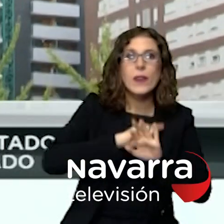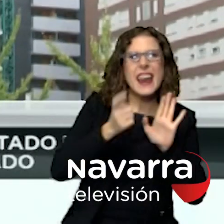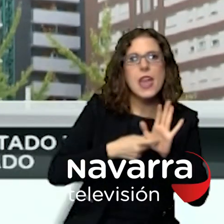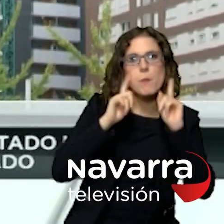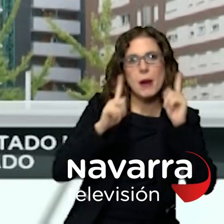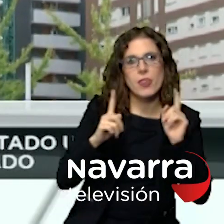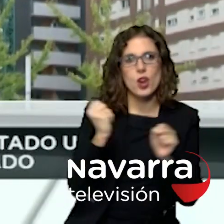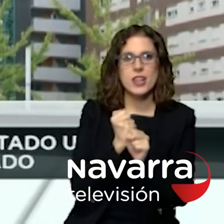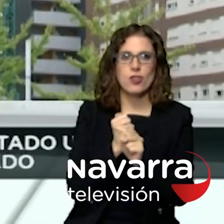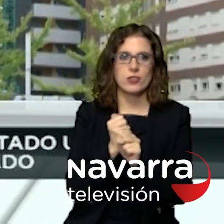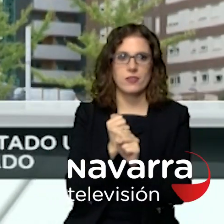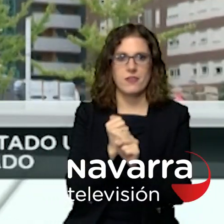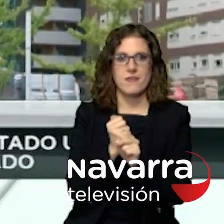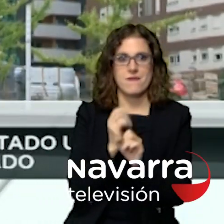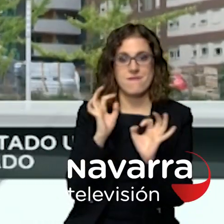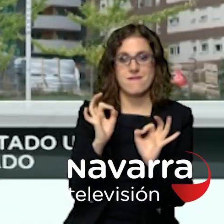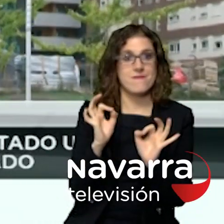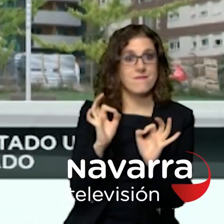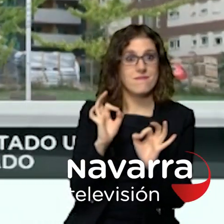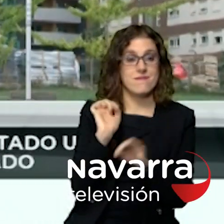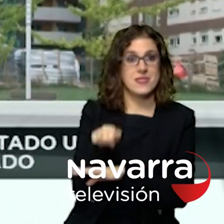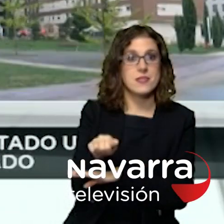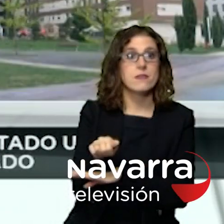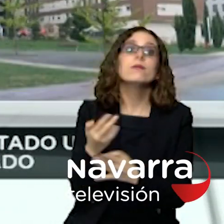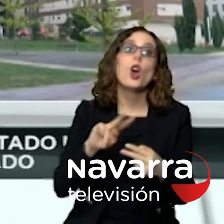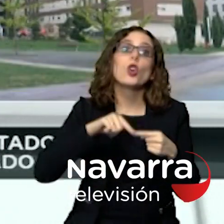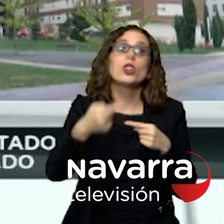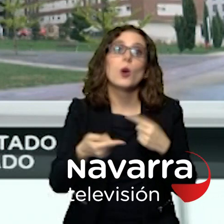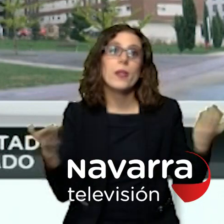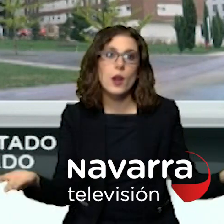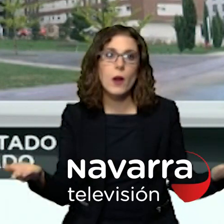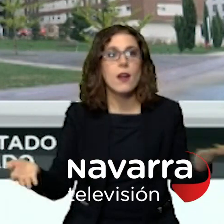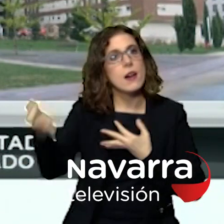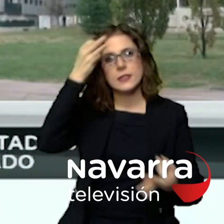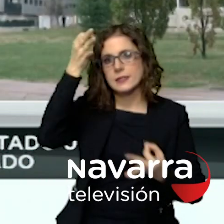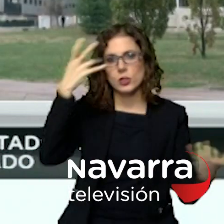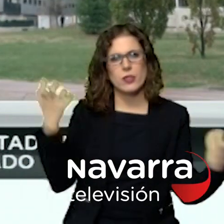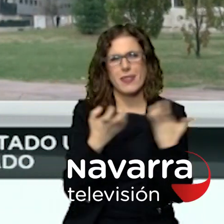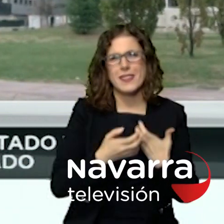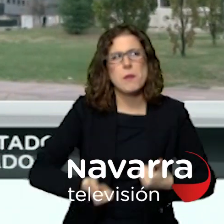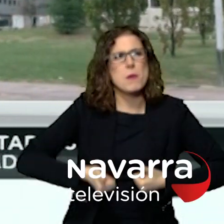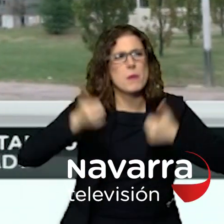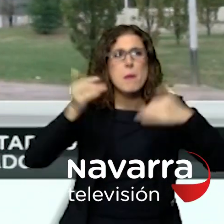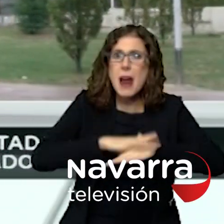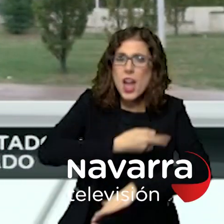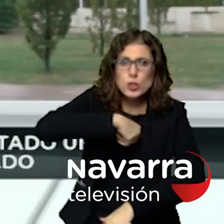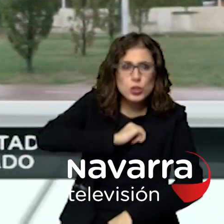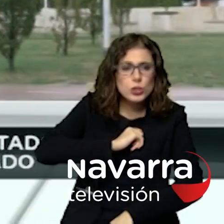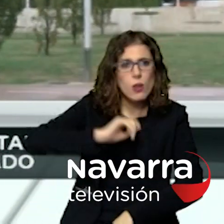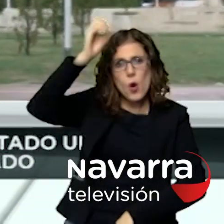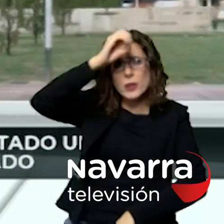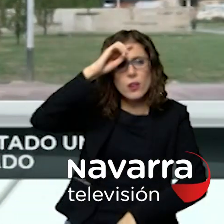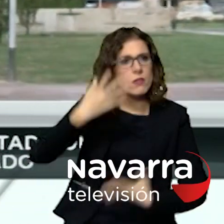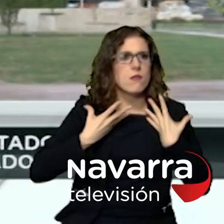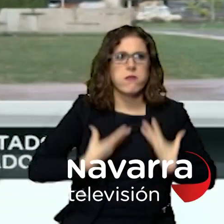es que estamos teniendo un índice muy alto de siniestralidad con un dato que para nosotros es estremecedor. Tenemos fallecidos en el